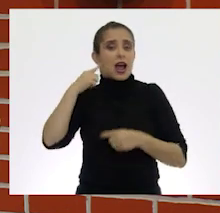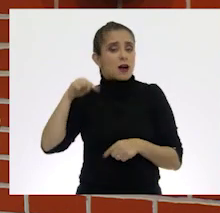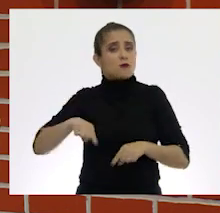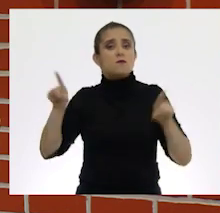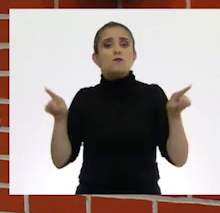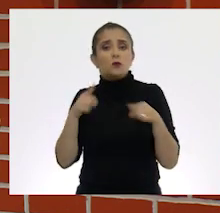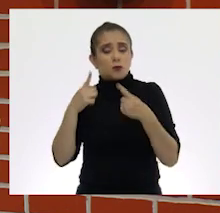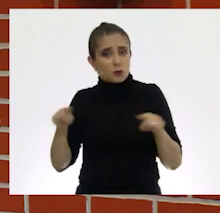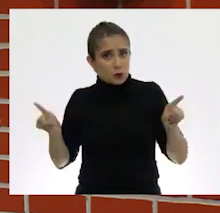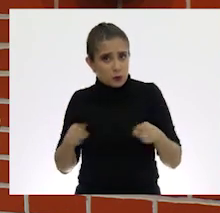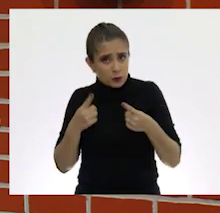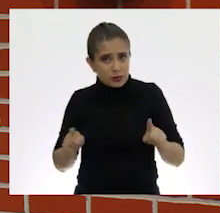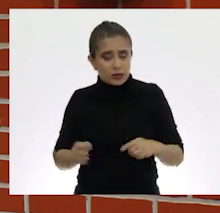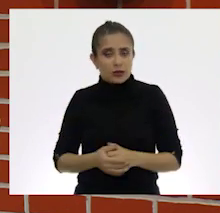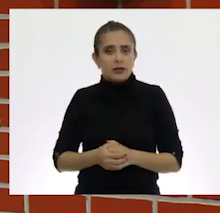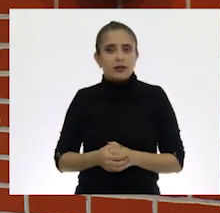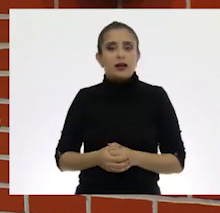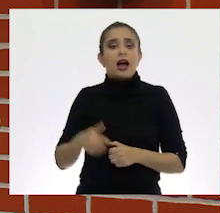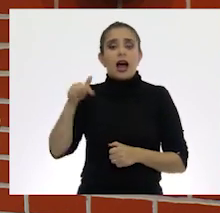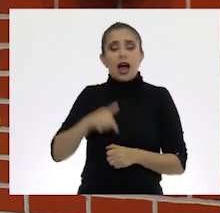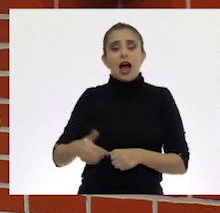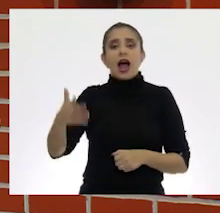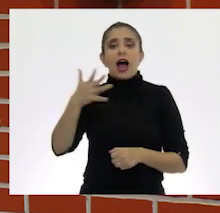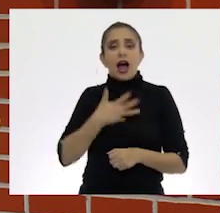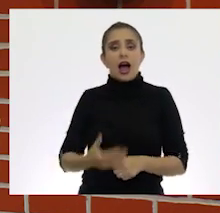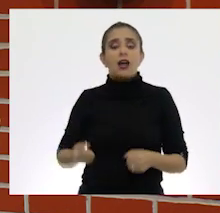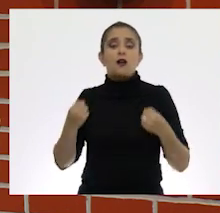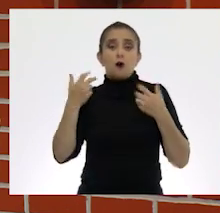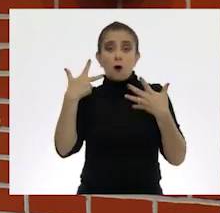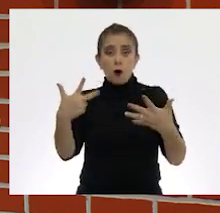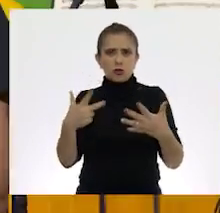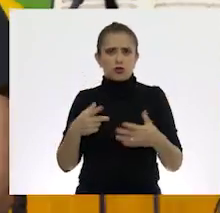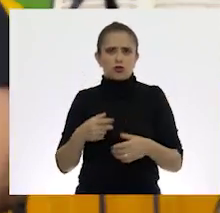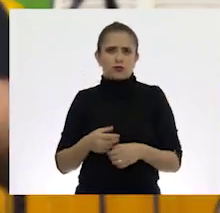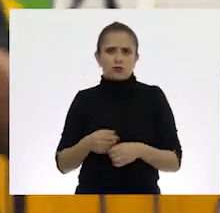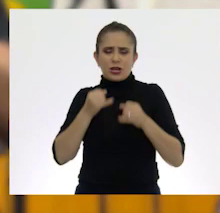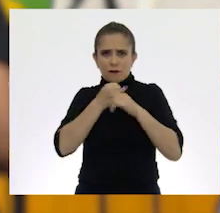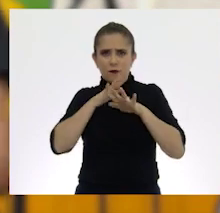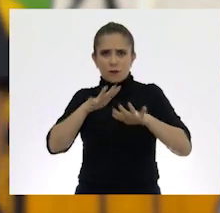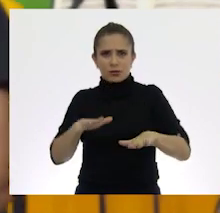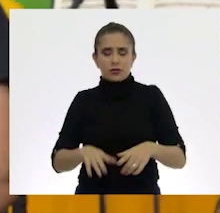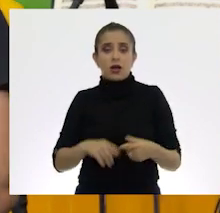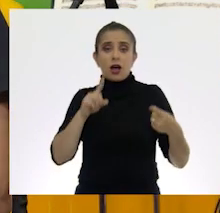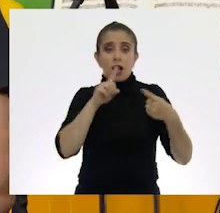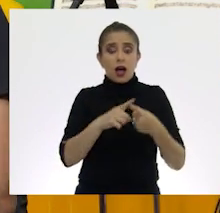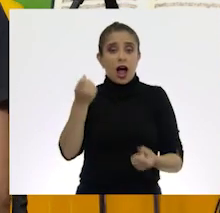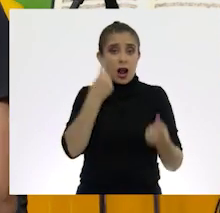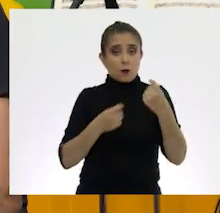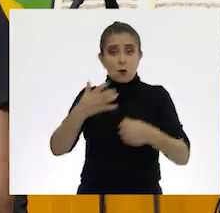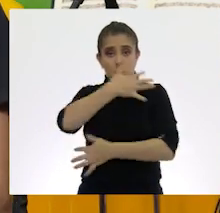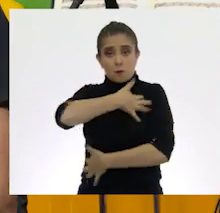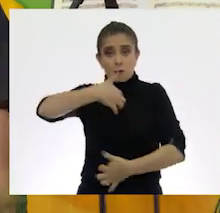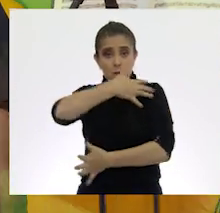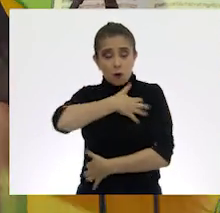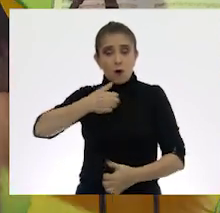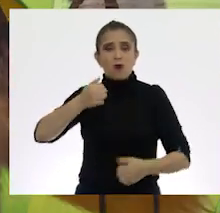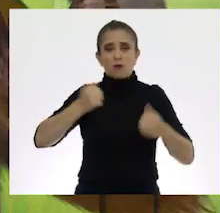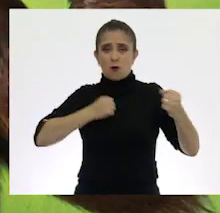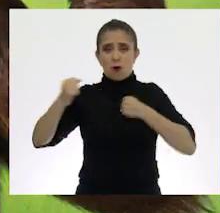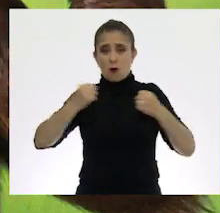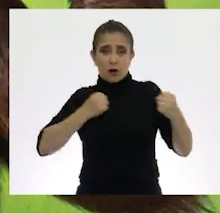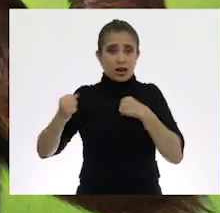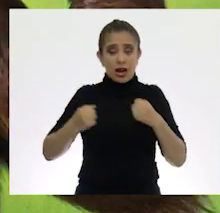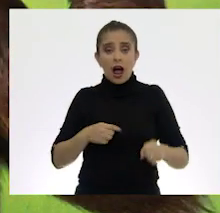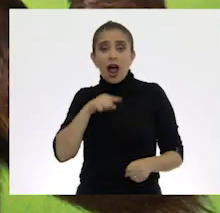Bienvenidos a Curiosidades Musicales. Aquí tenemos 8 más. 1. ¿Sabías que a algunos primates, como